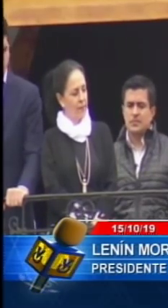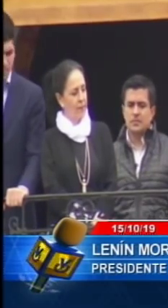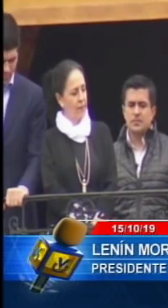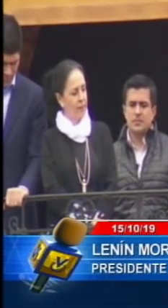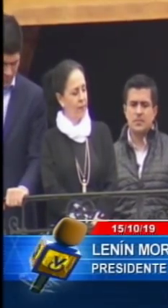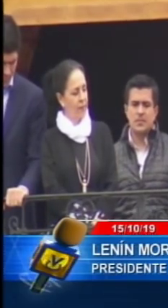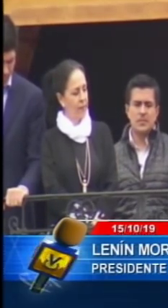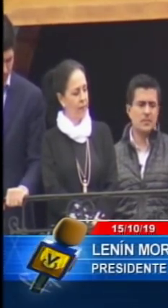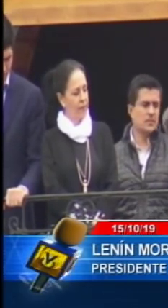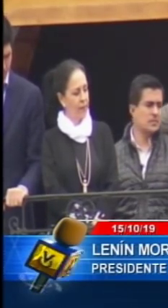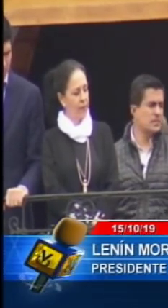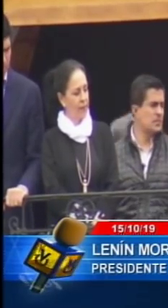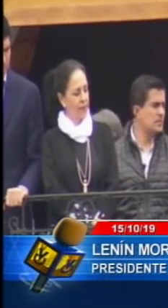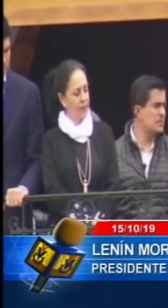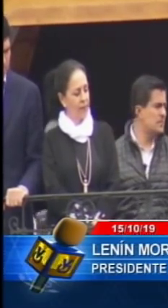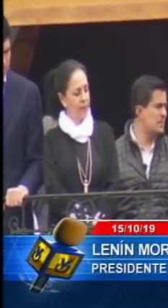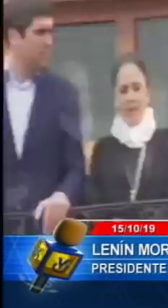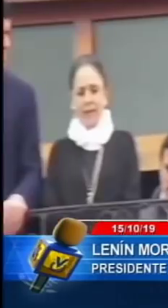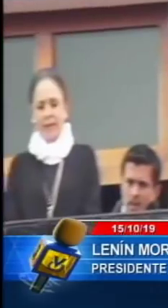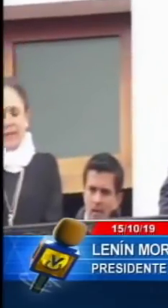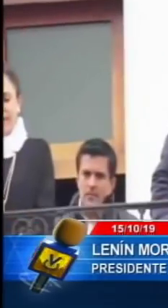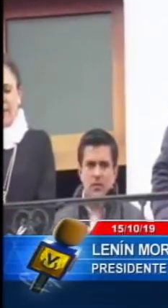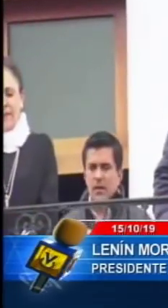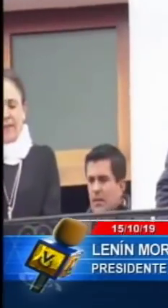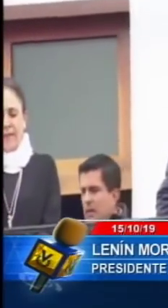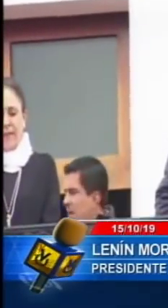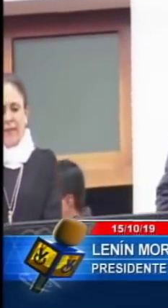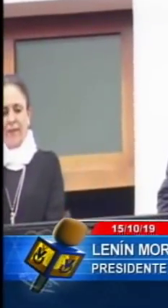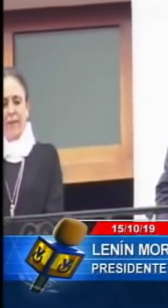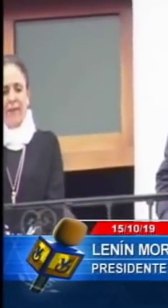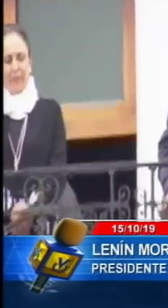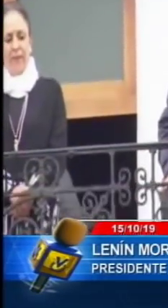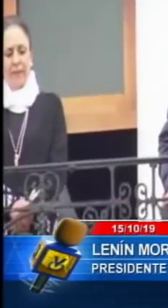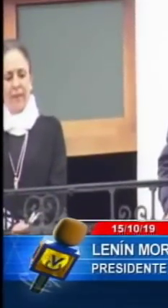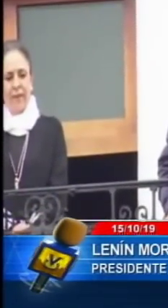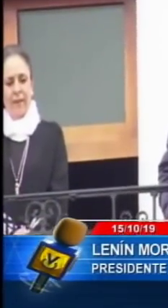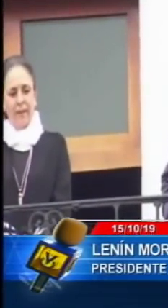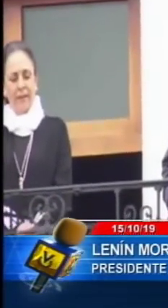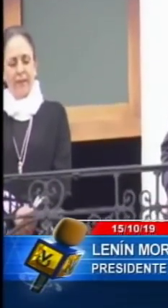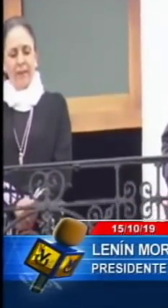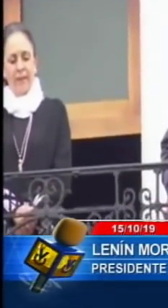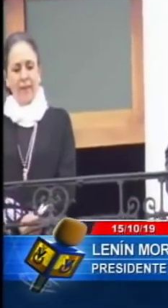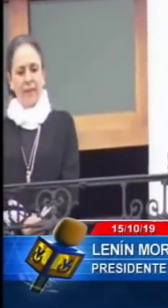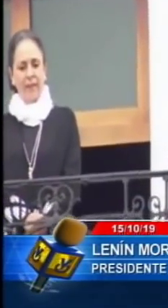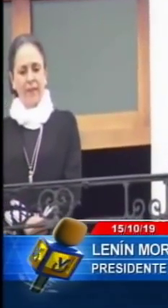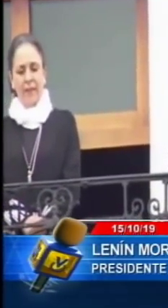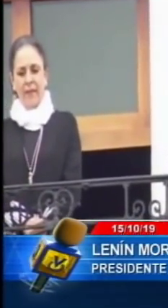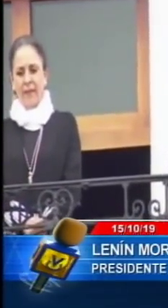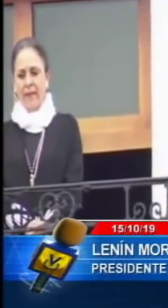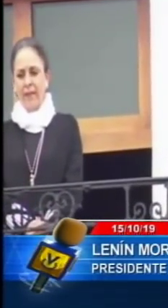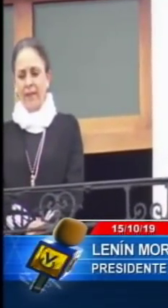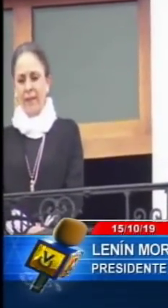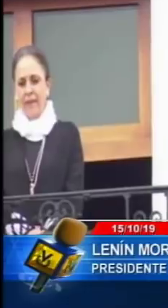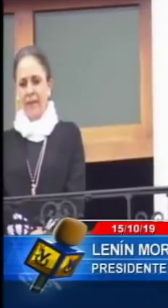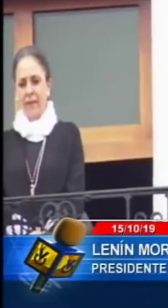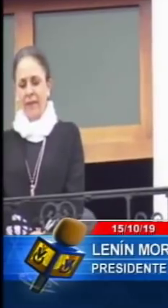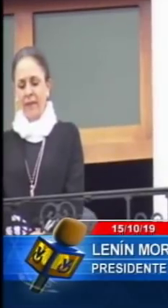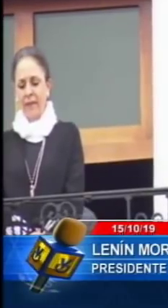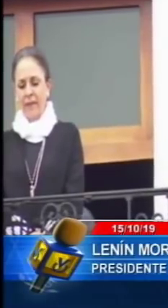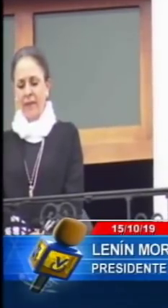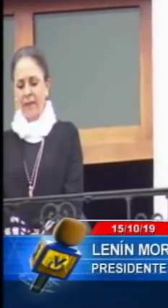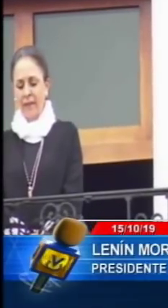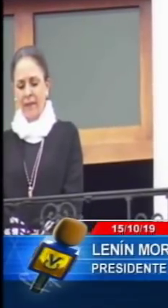Nadie debe creerse dueño de la verdad. Ahora viene un decreto justo que favorezca a los más pobres, a